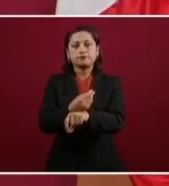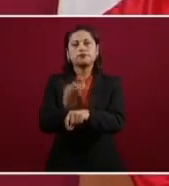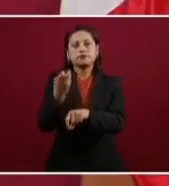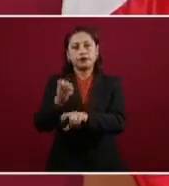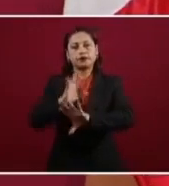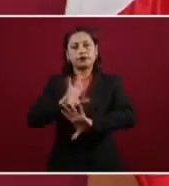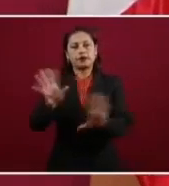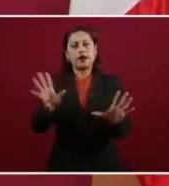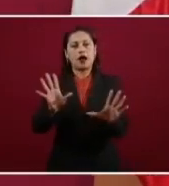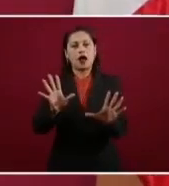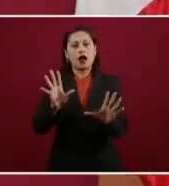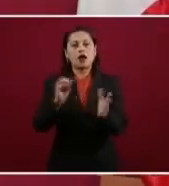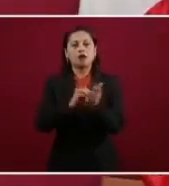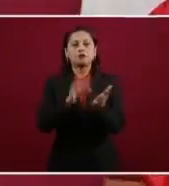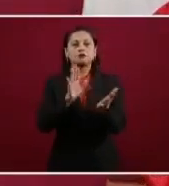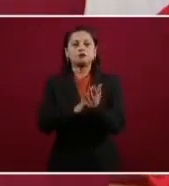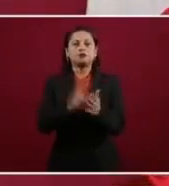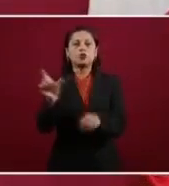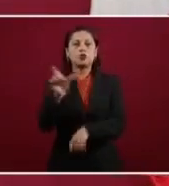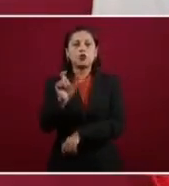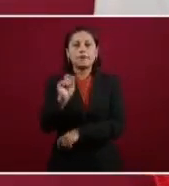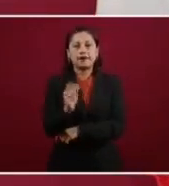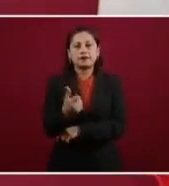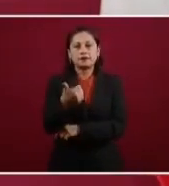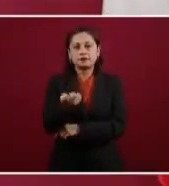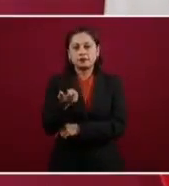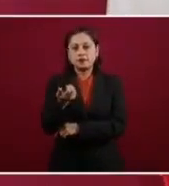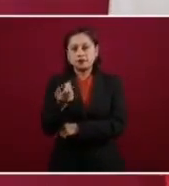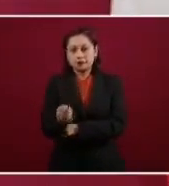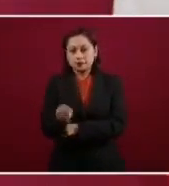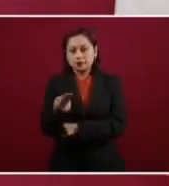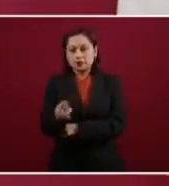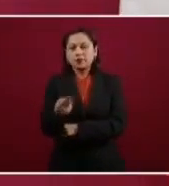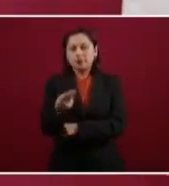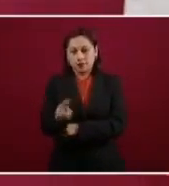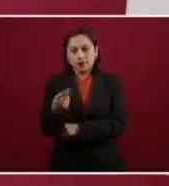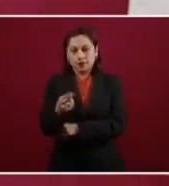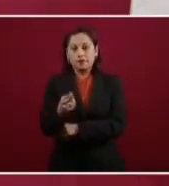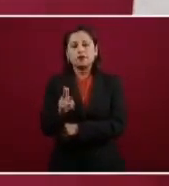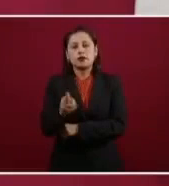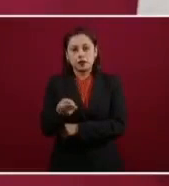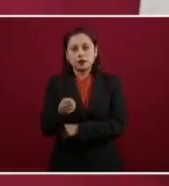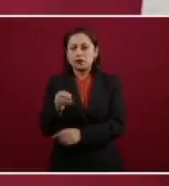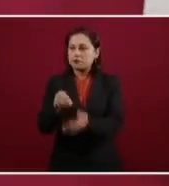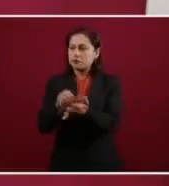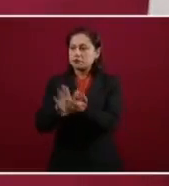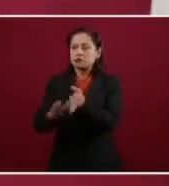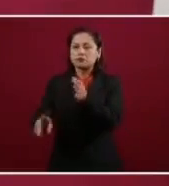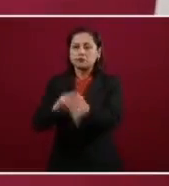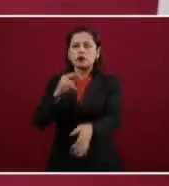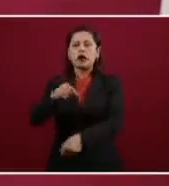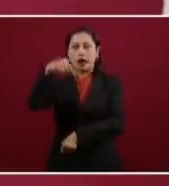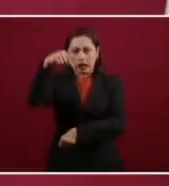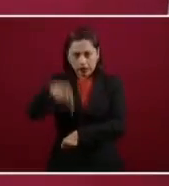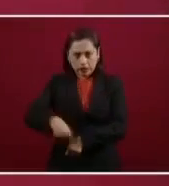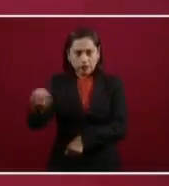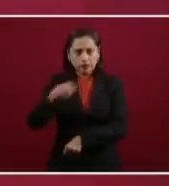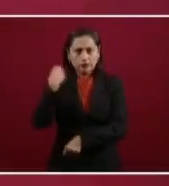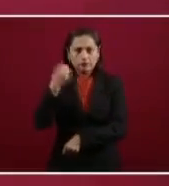suscribir el 26 de este mes y que aquí se va a presentar temprano